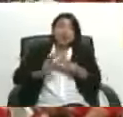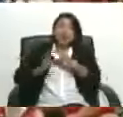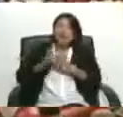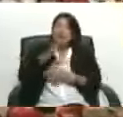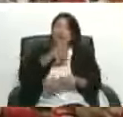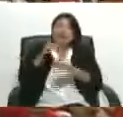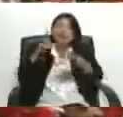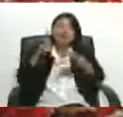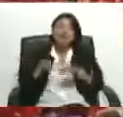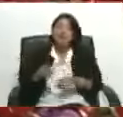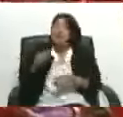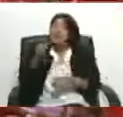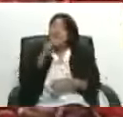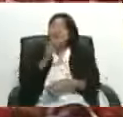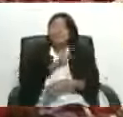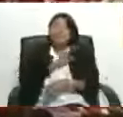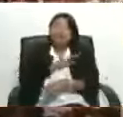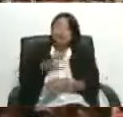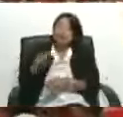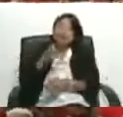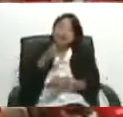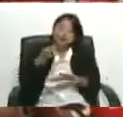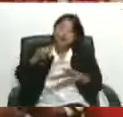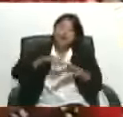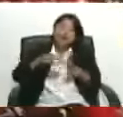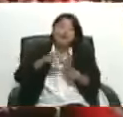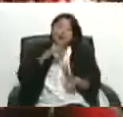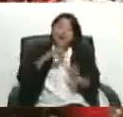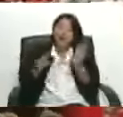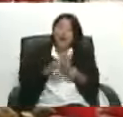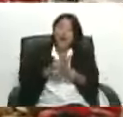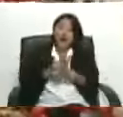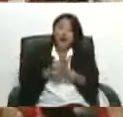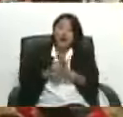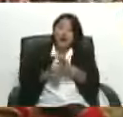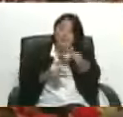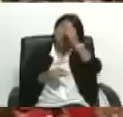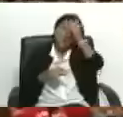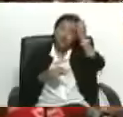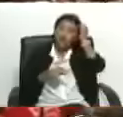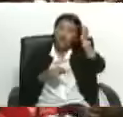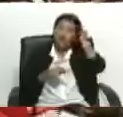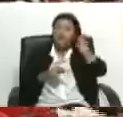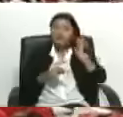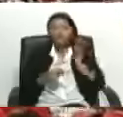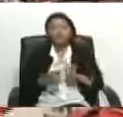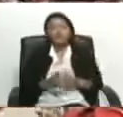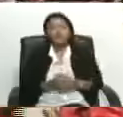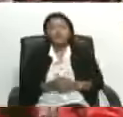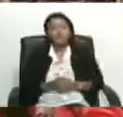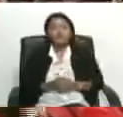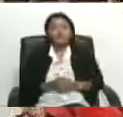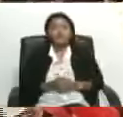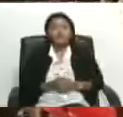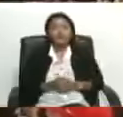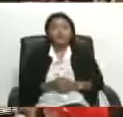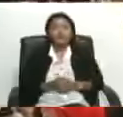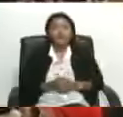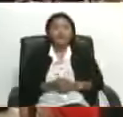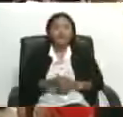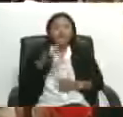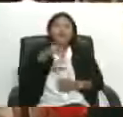delimitar de manera ilegal y en violación del derecho internacional? Lo de Venezuela se